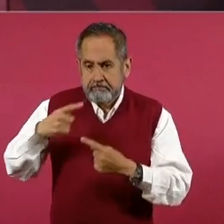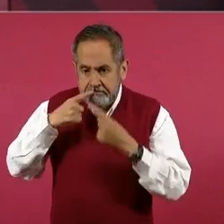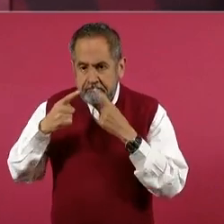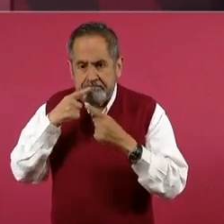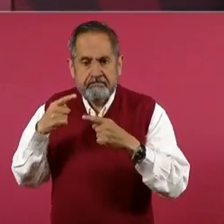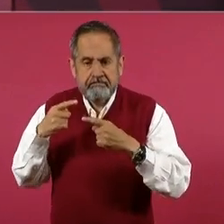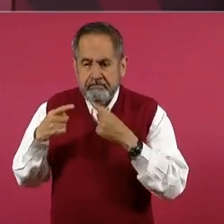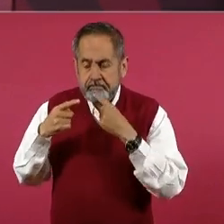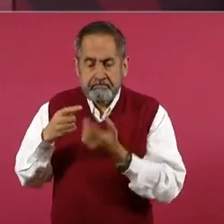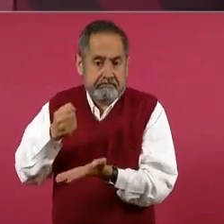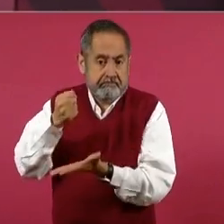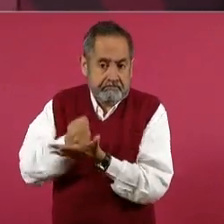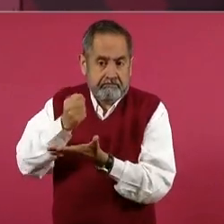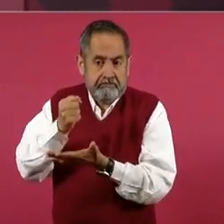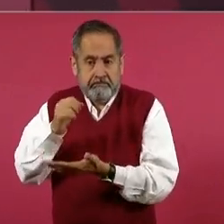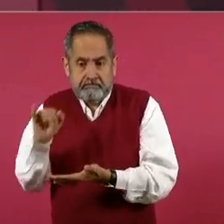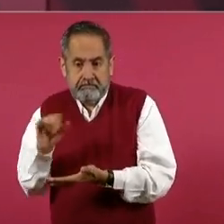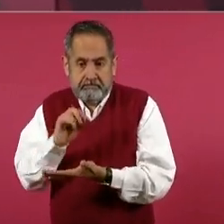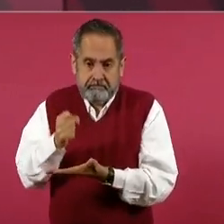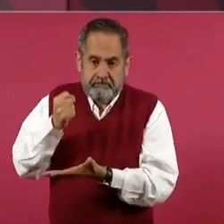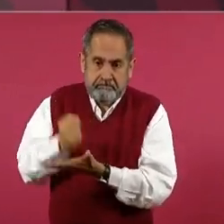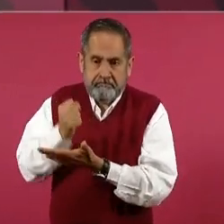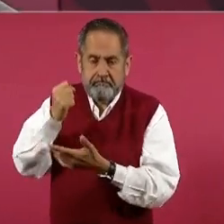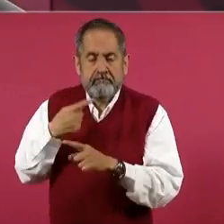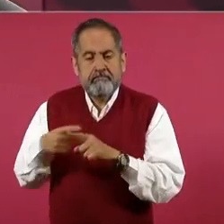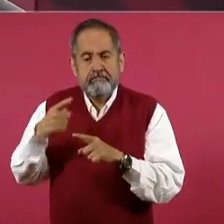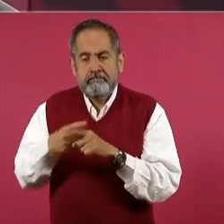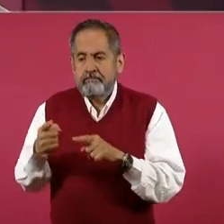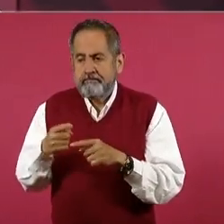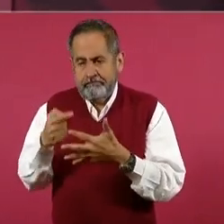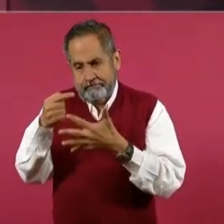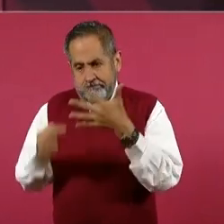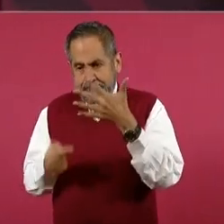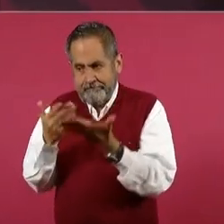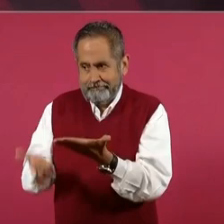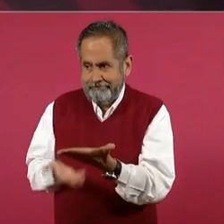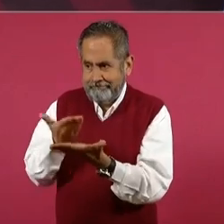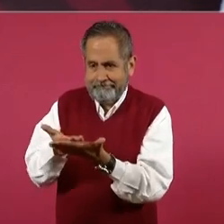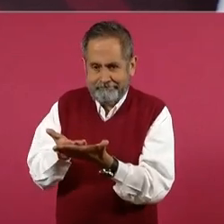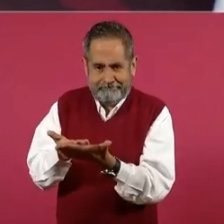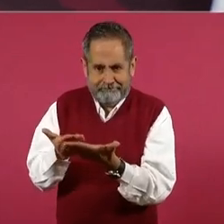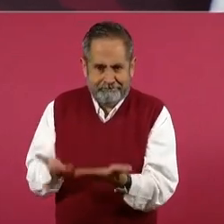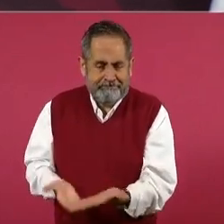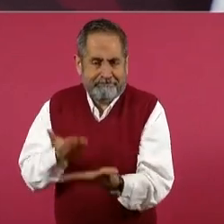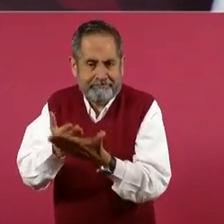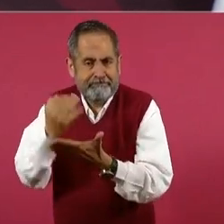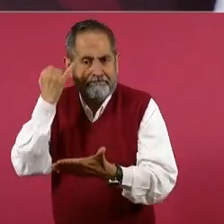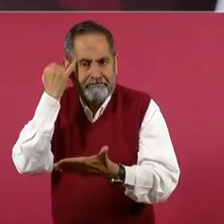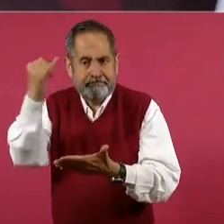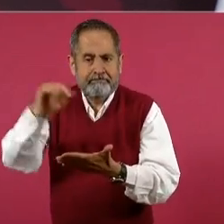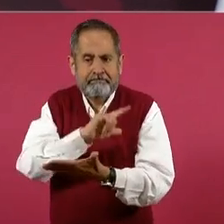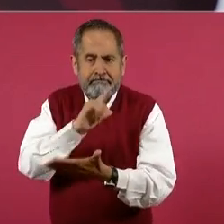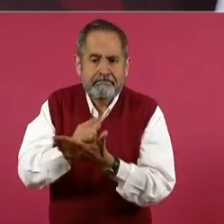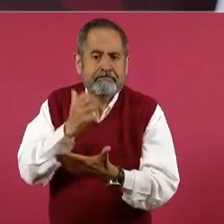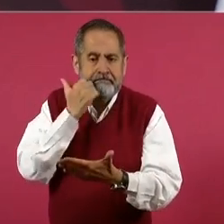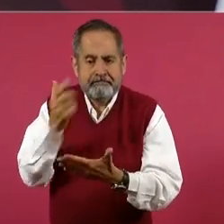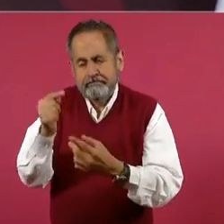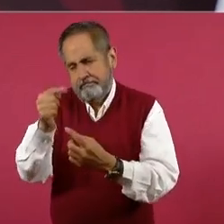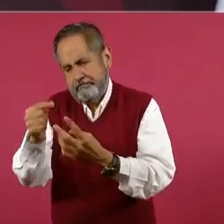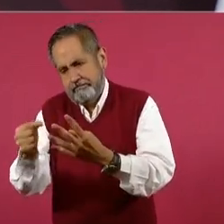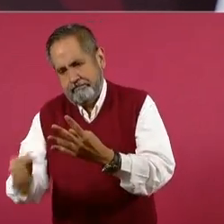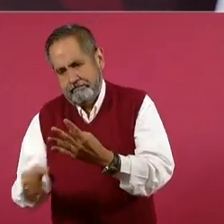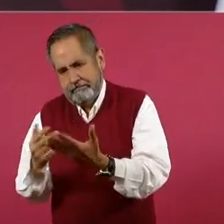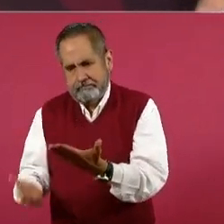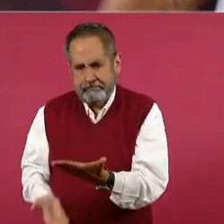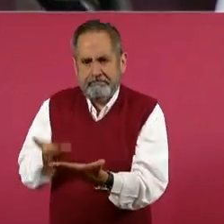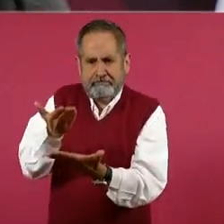discutir, se van a aprobar un paquete de iniciativas